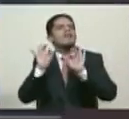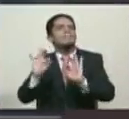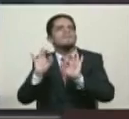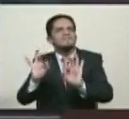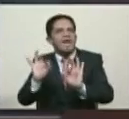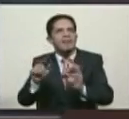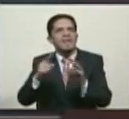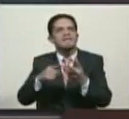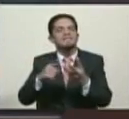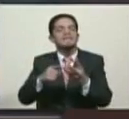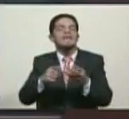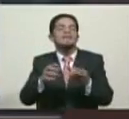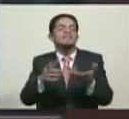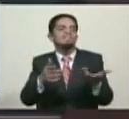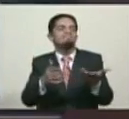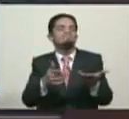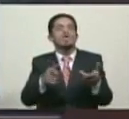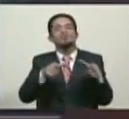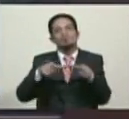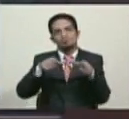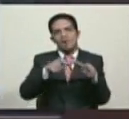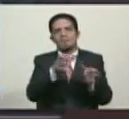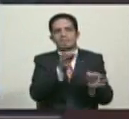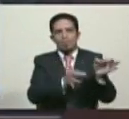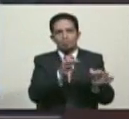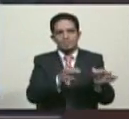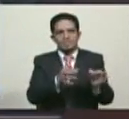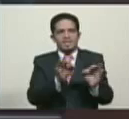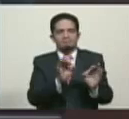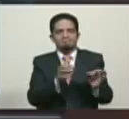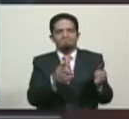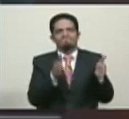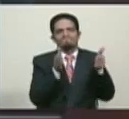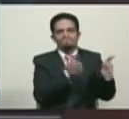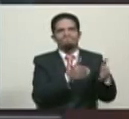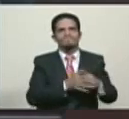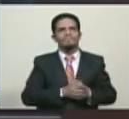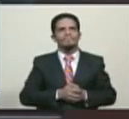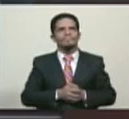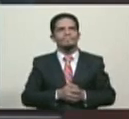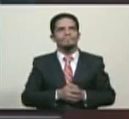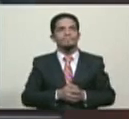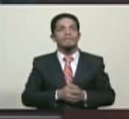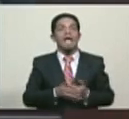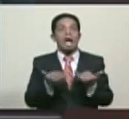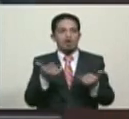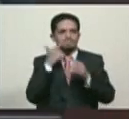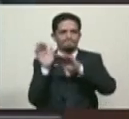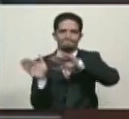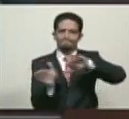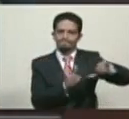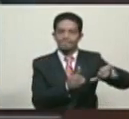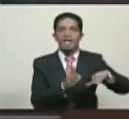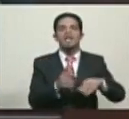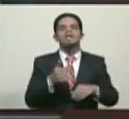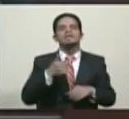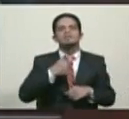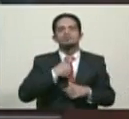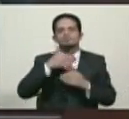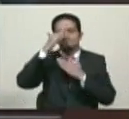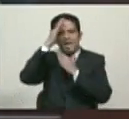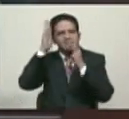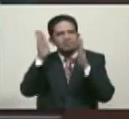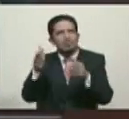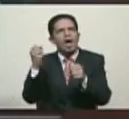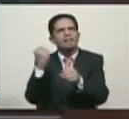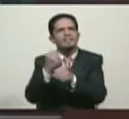y cortes de apelaciones. Ahora bien, debo dedicar especial importancia a lo que fue nuestra gestión